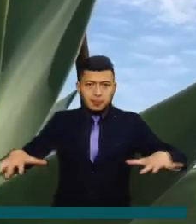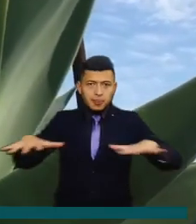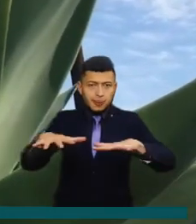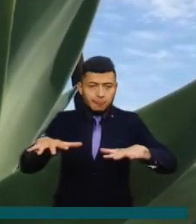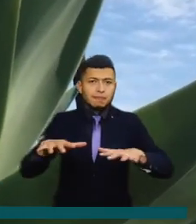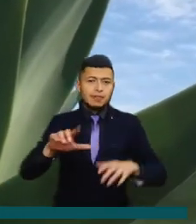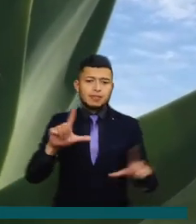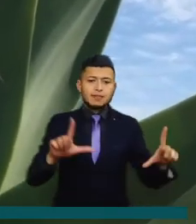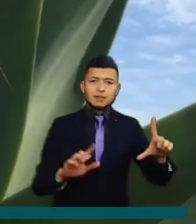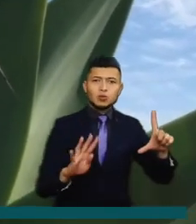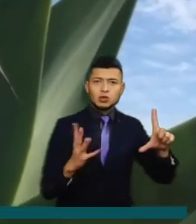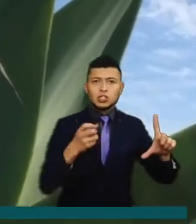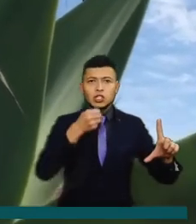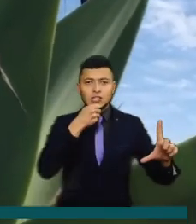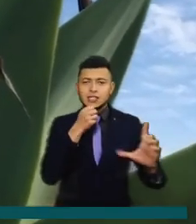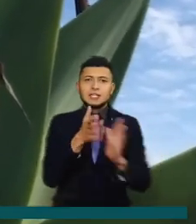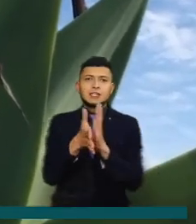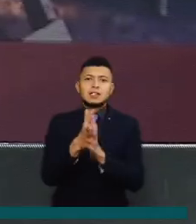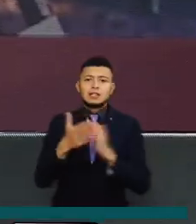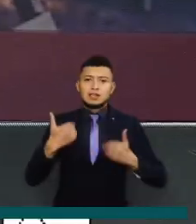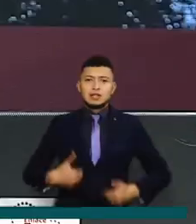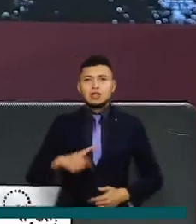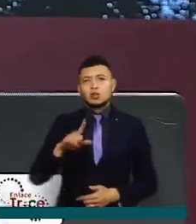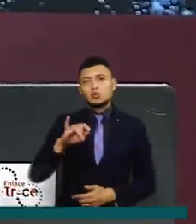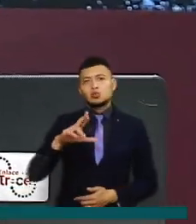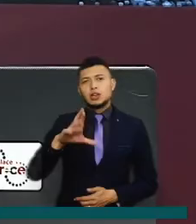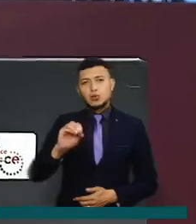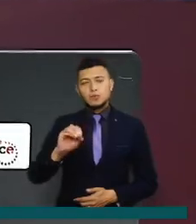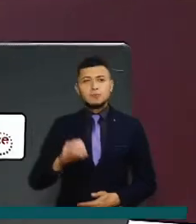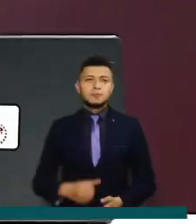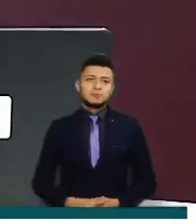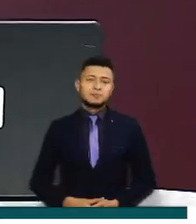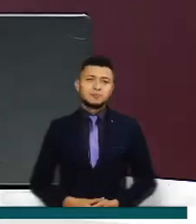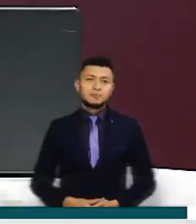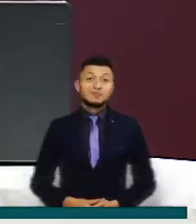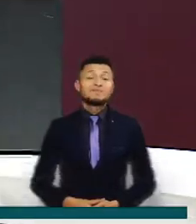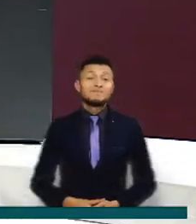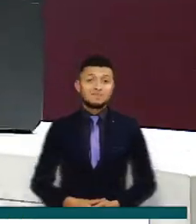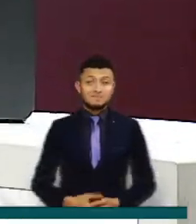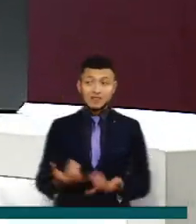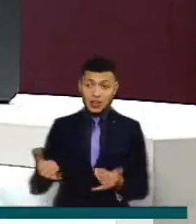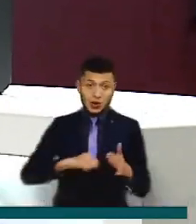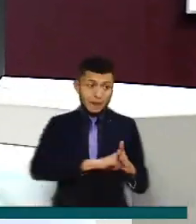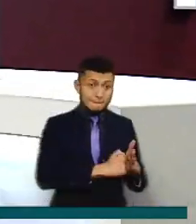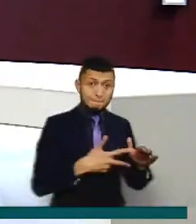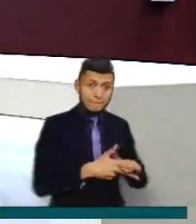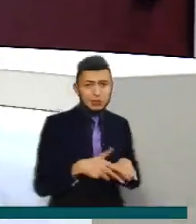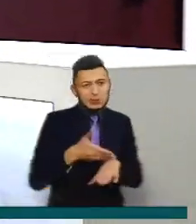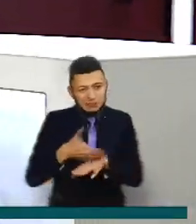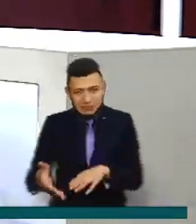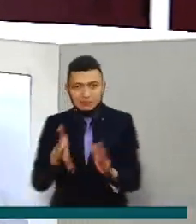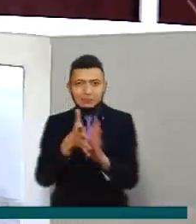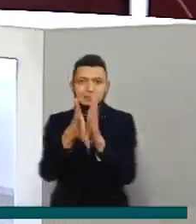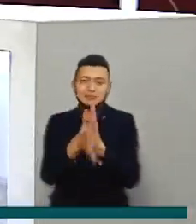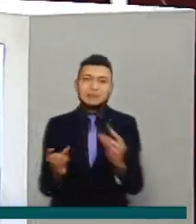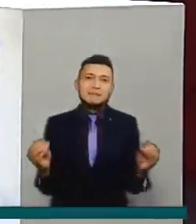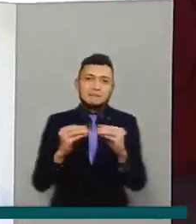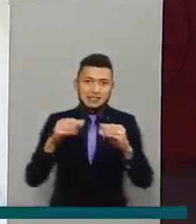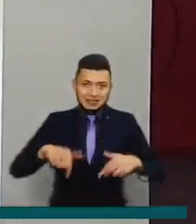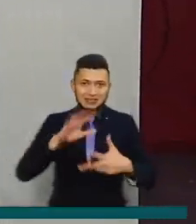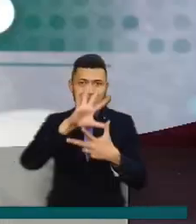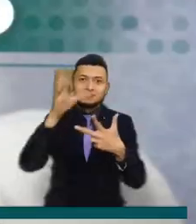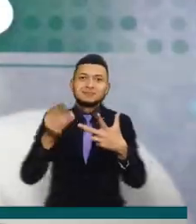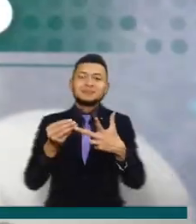TV4 Noticias, Lucero Amador. Hacemos una nueva pausa y ya regresamos con más información aquí en Enlace 13.